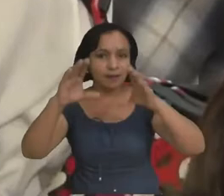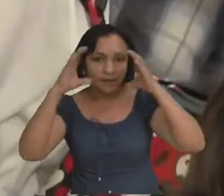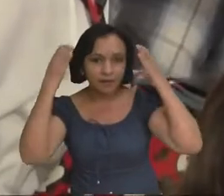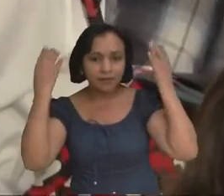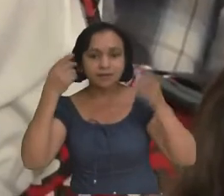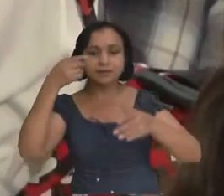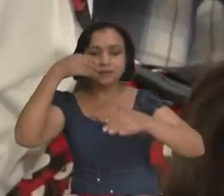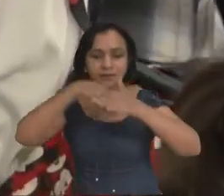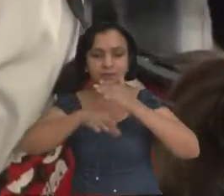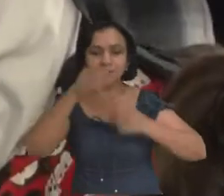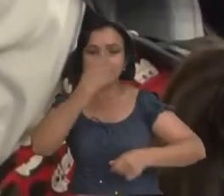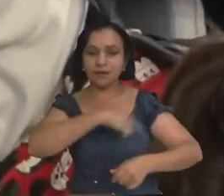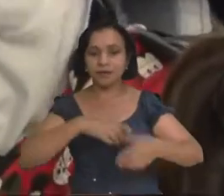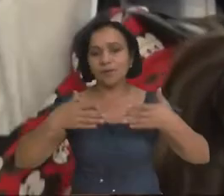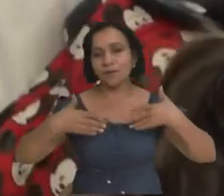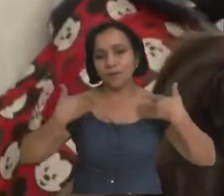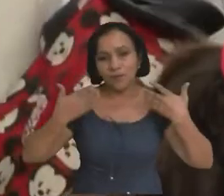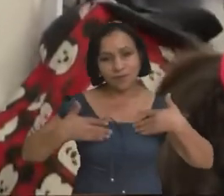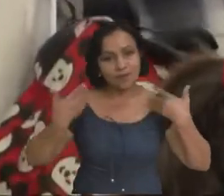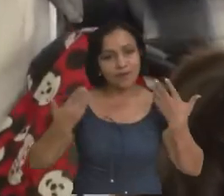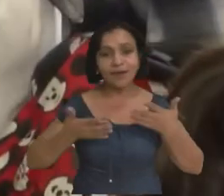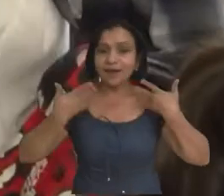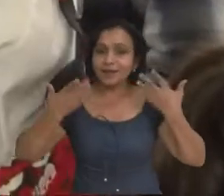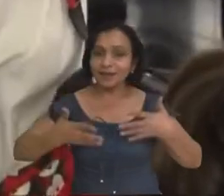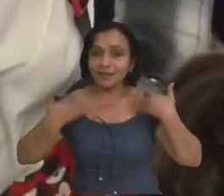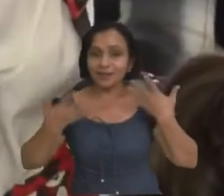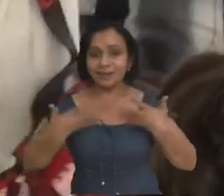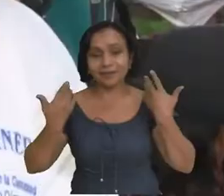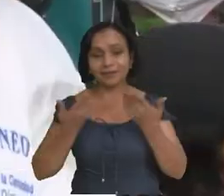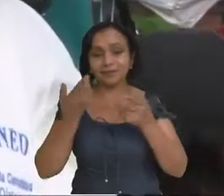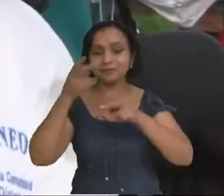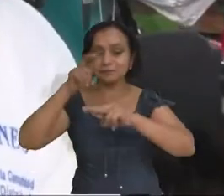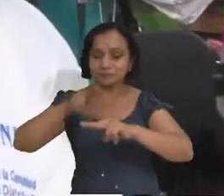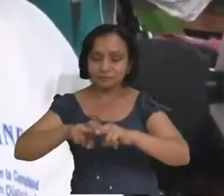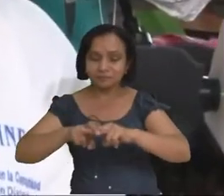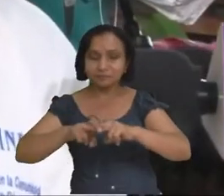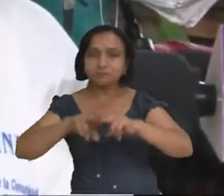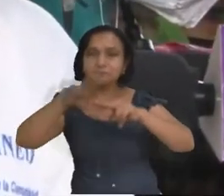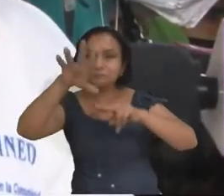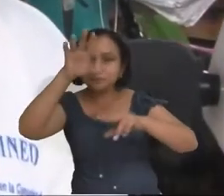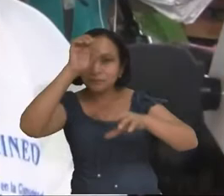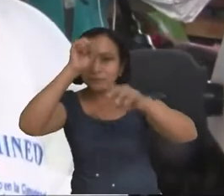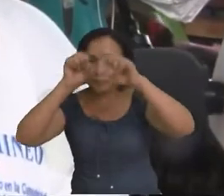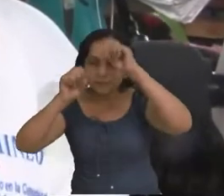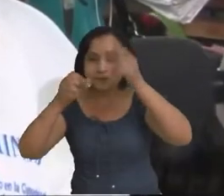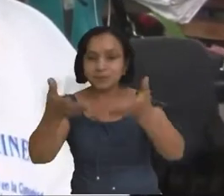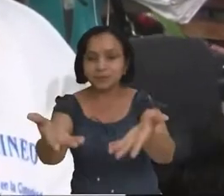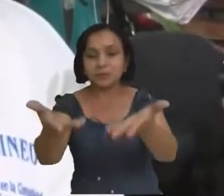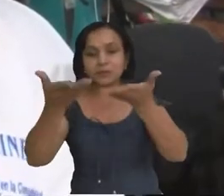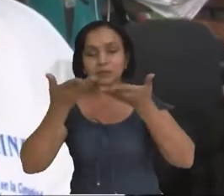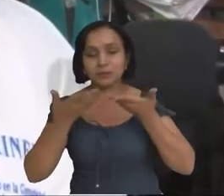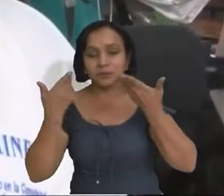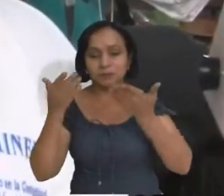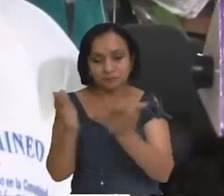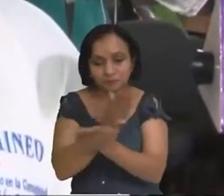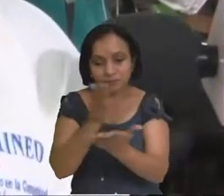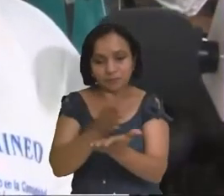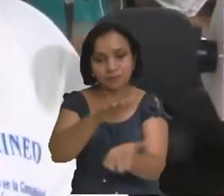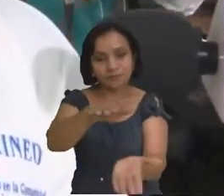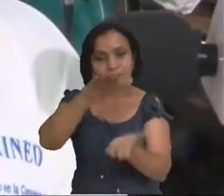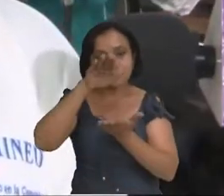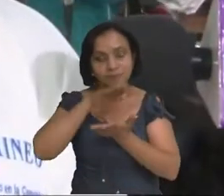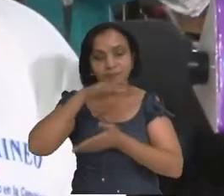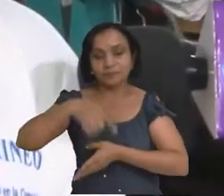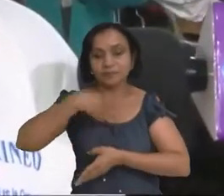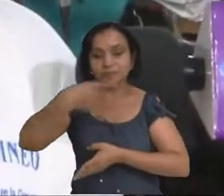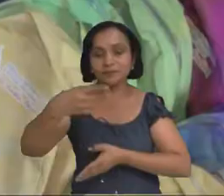vengan contentos, vengan alegres a recibir su paquete escolar y la enseñanza que día a